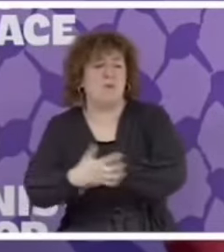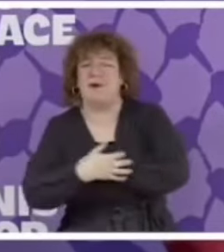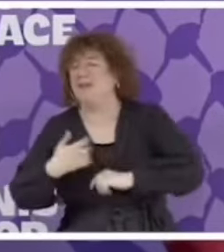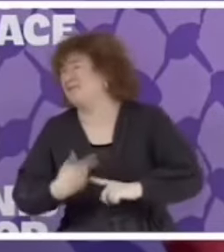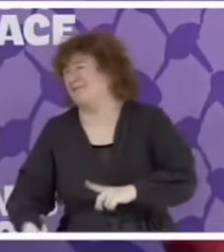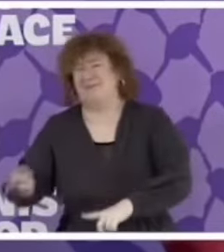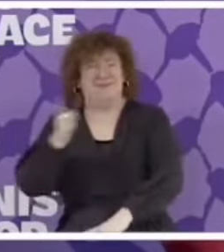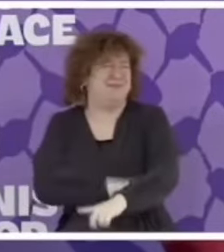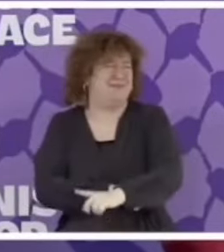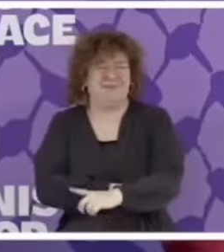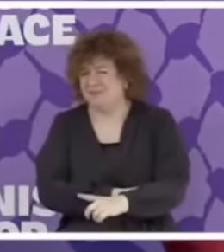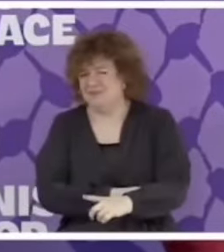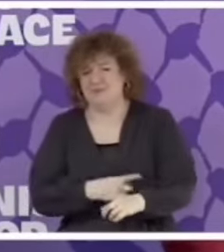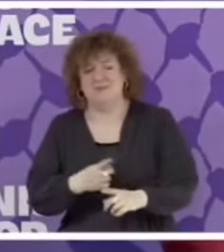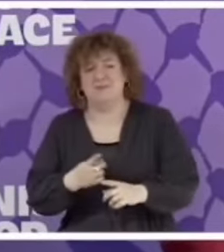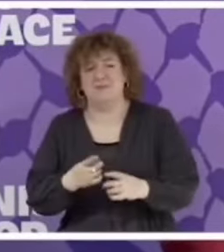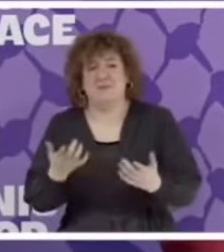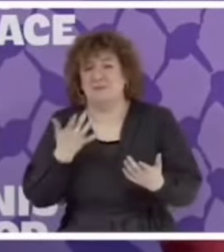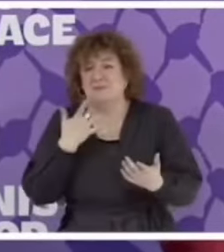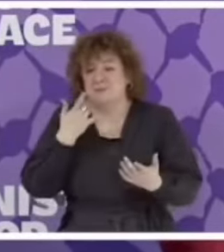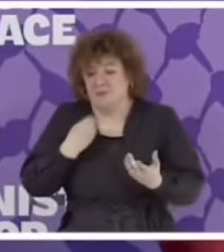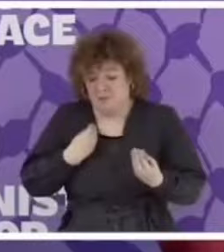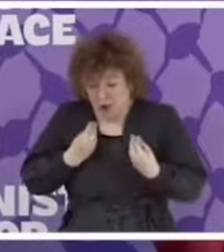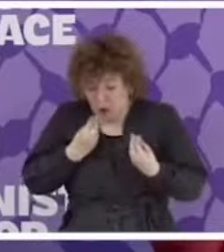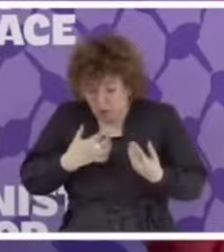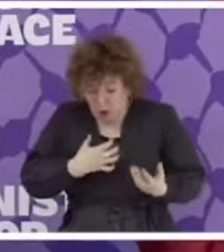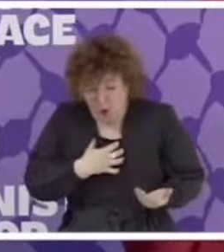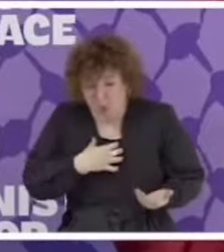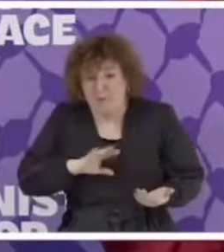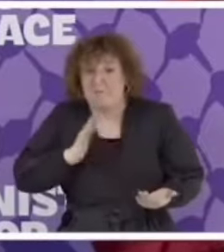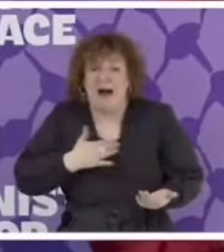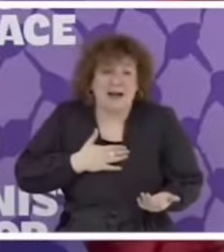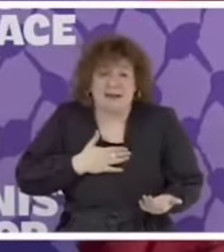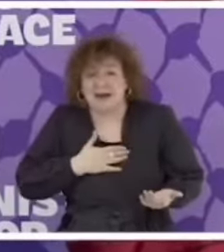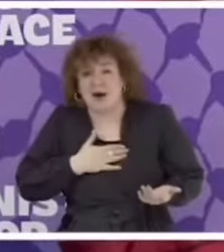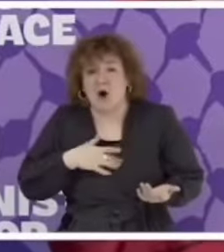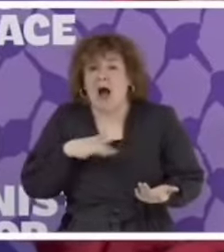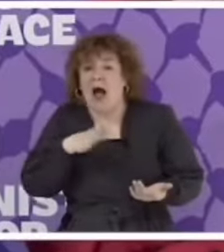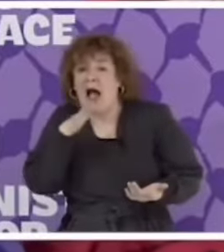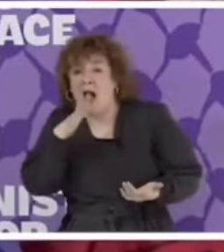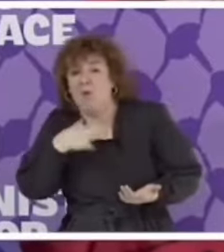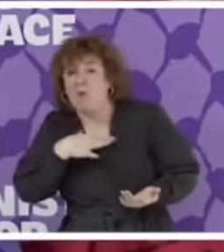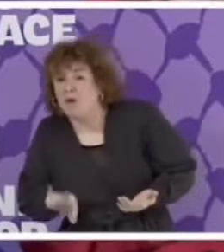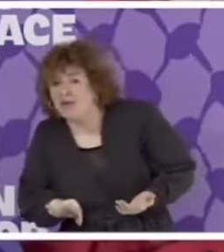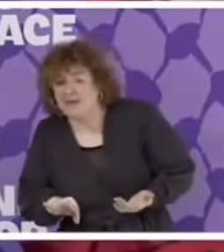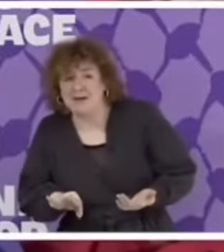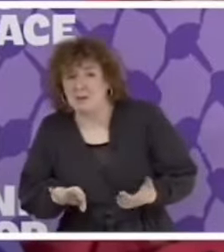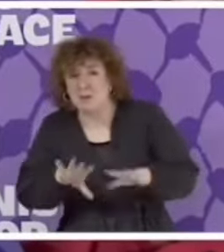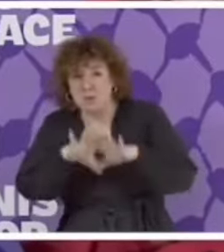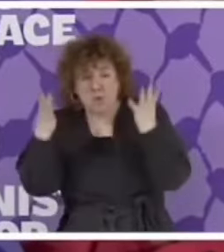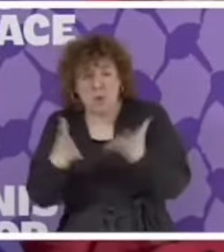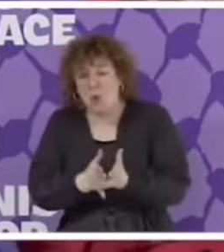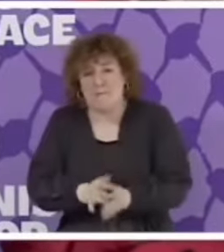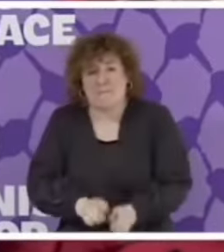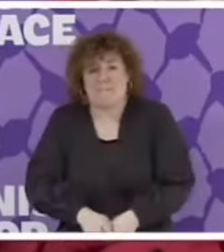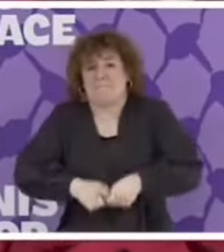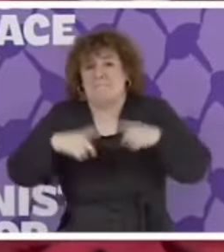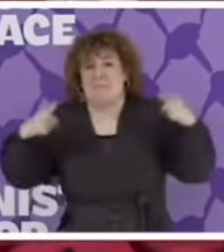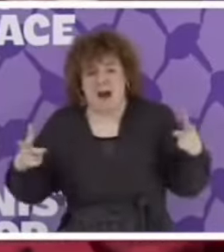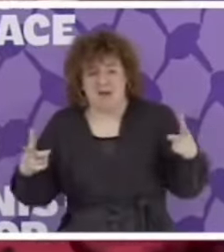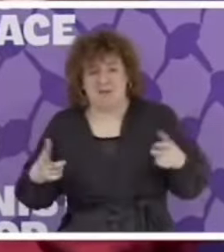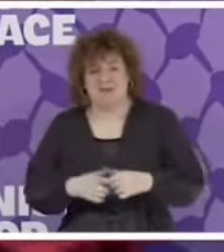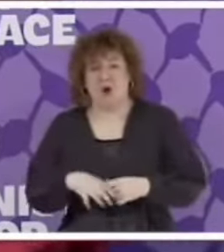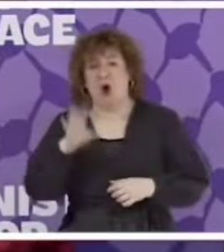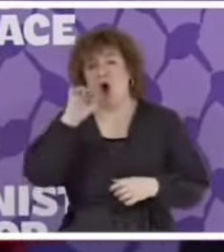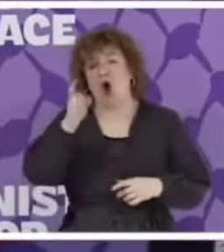gente que no sabe si va a poder comer mañana o beber agua potable, ha crecido en el mundo entero.